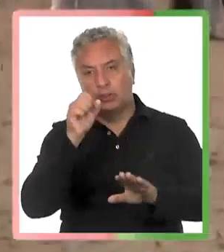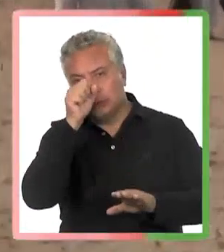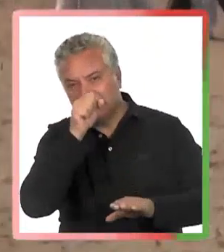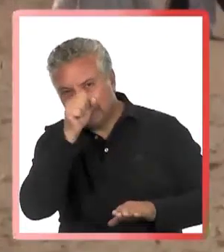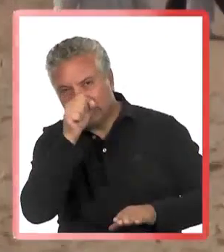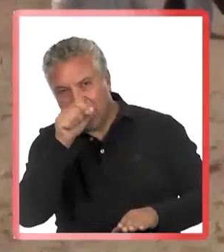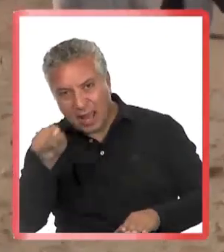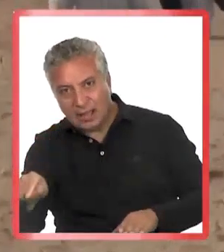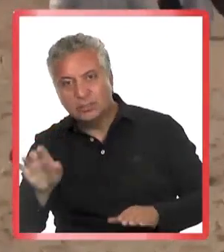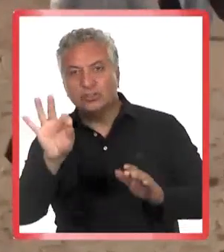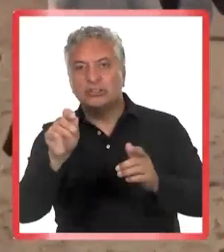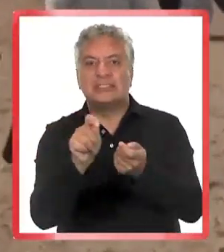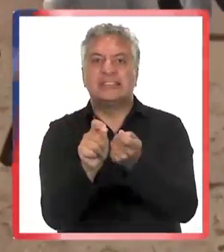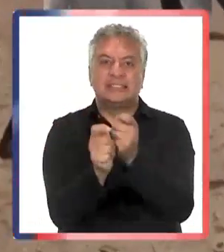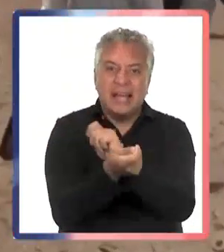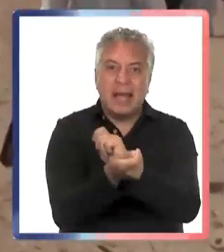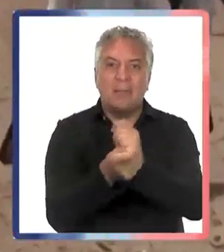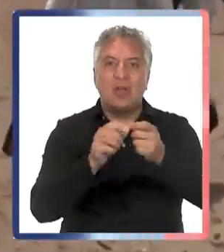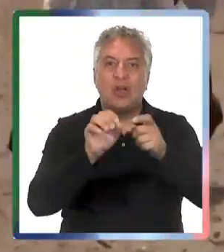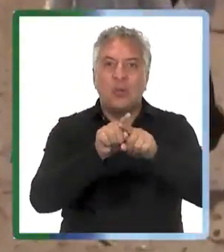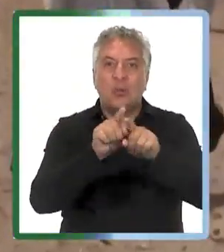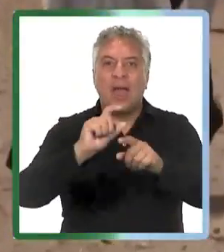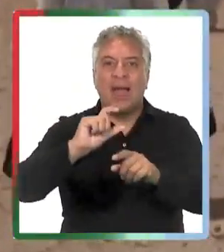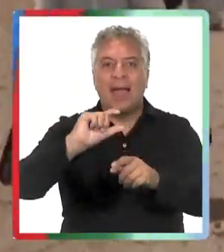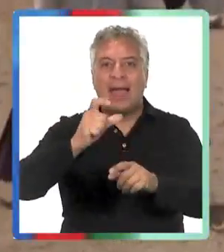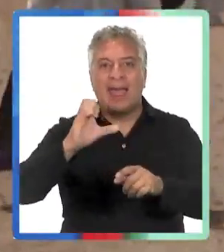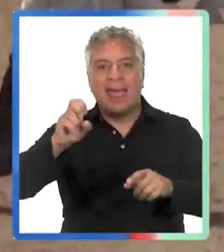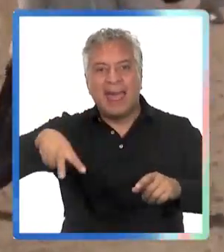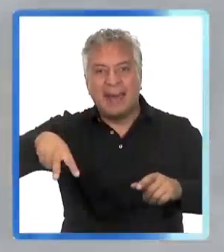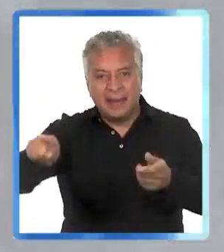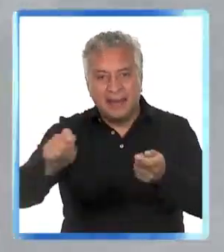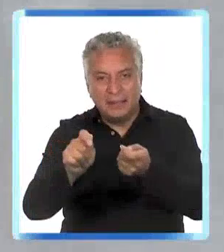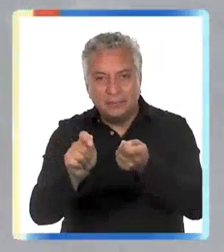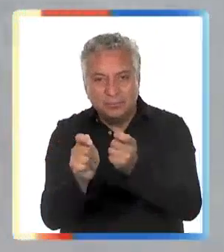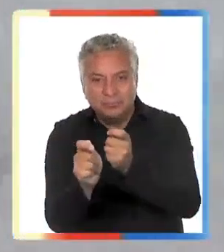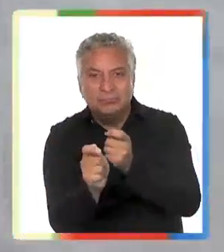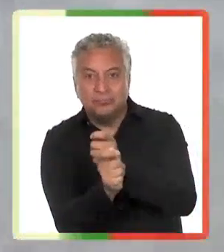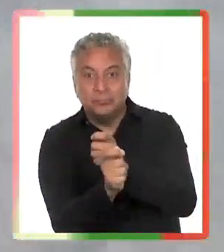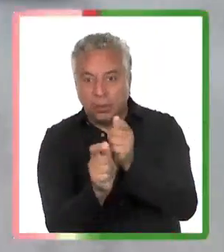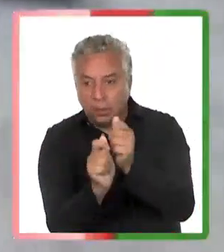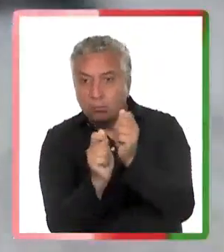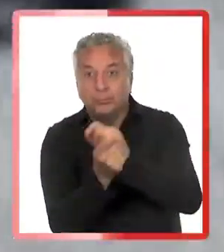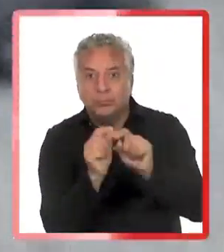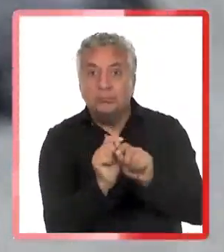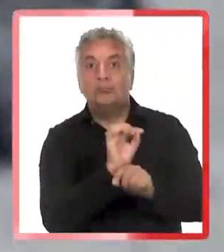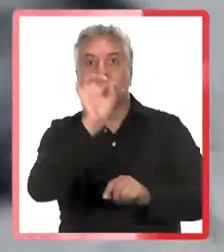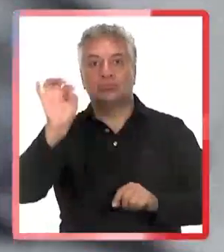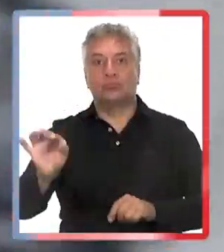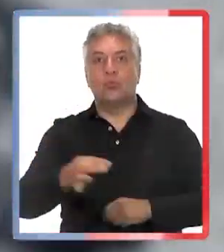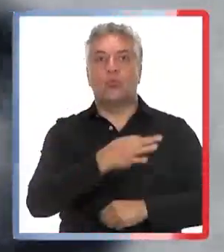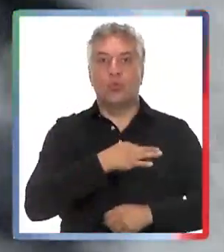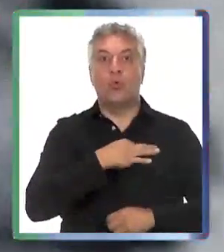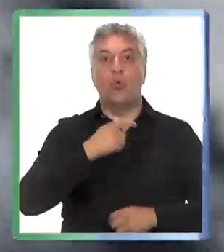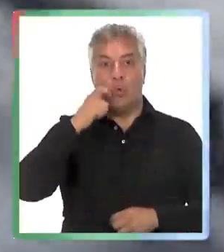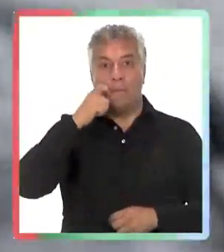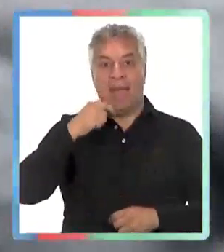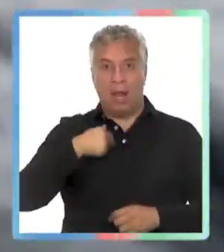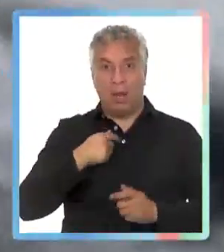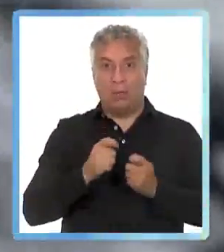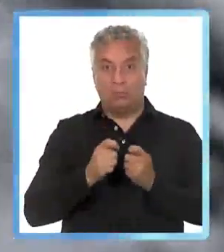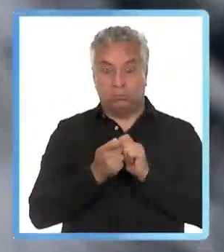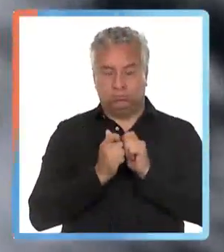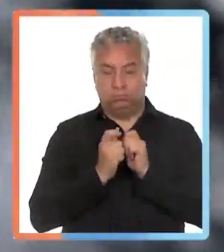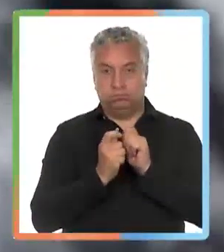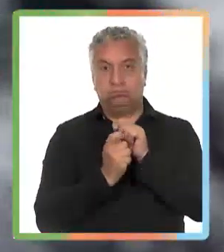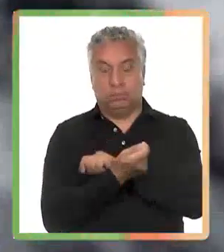intermediario, porcino, ¿no es cierto? Hay cambios genéticos, hay reordenamiento genético y finalmente estos virus se adaptan al humano y pasan a ser virus